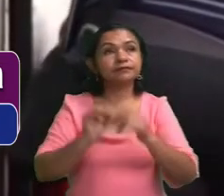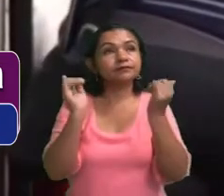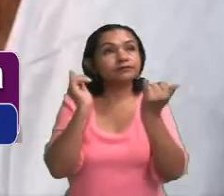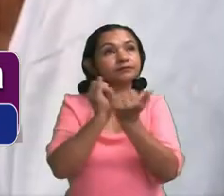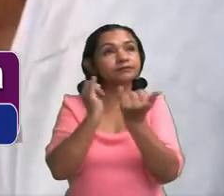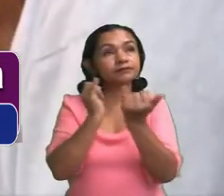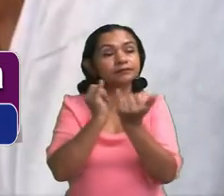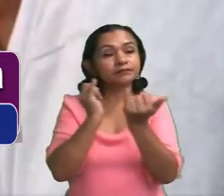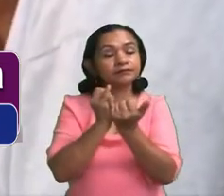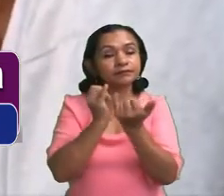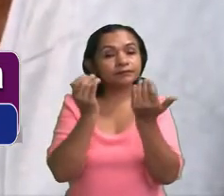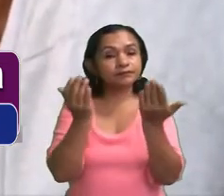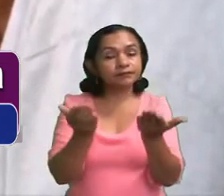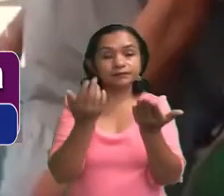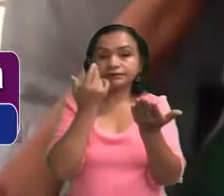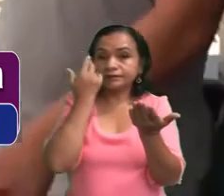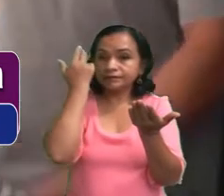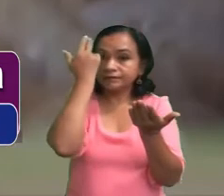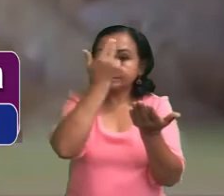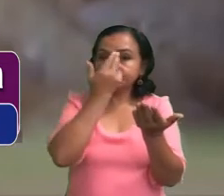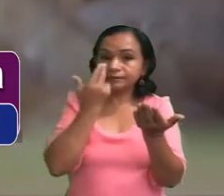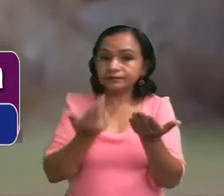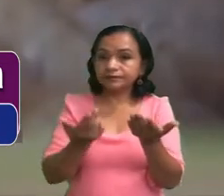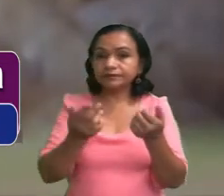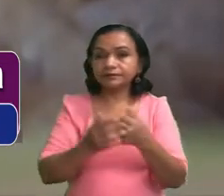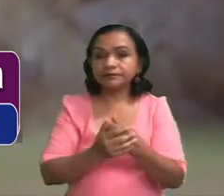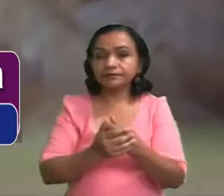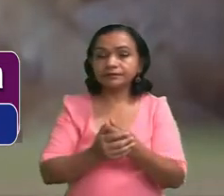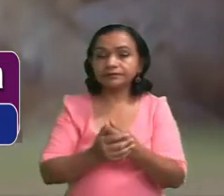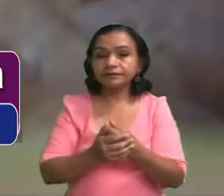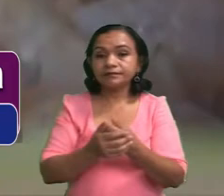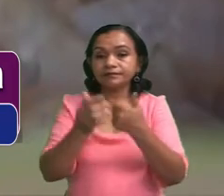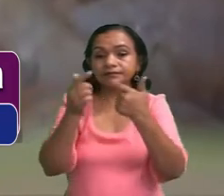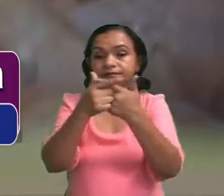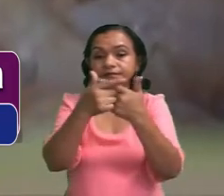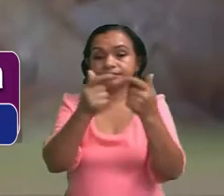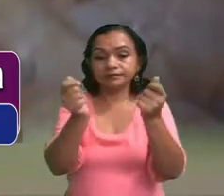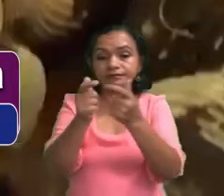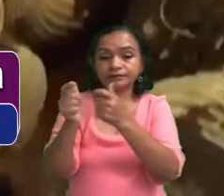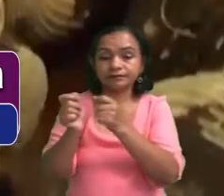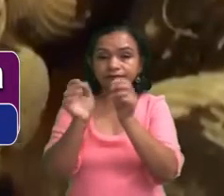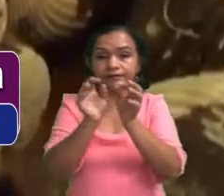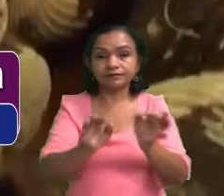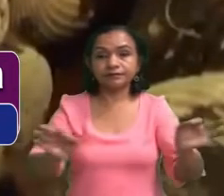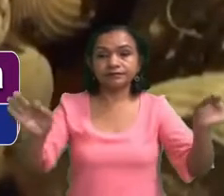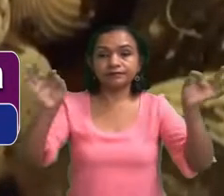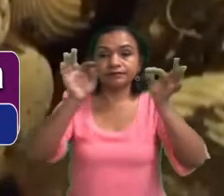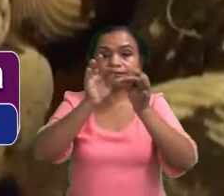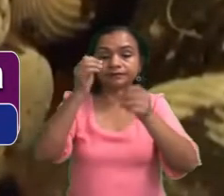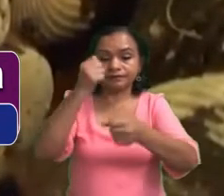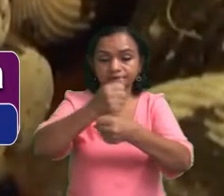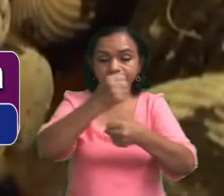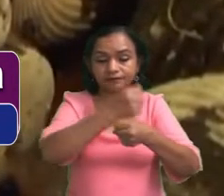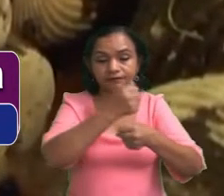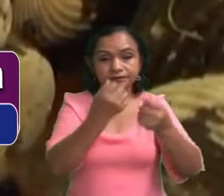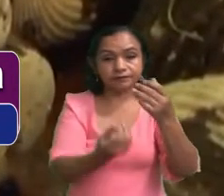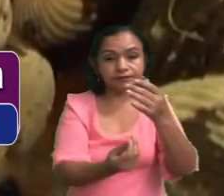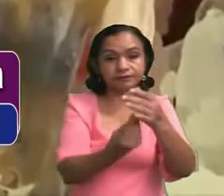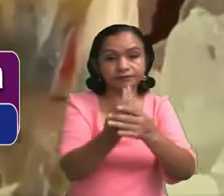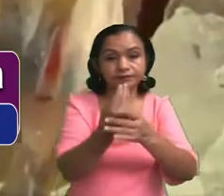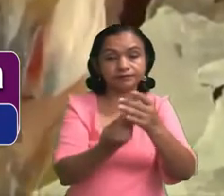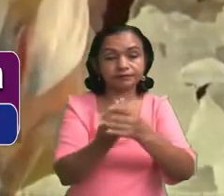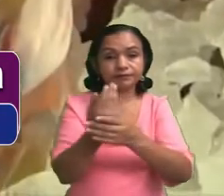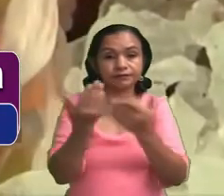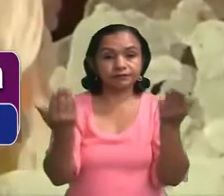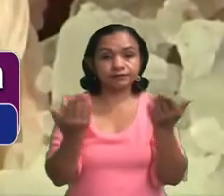esto, fue consultado los gremios más importantes de la producción nicaragüense.